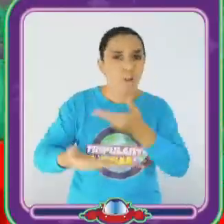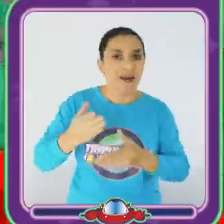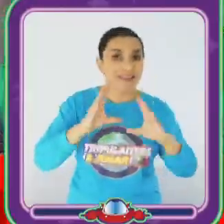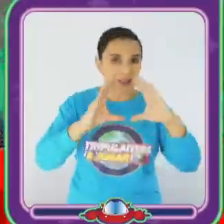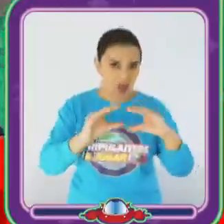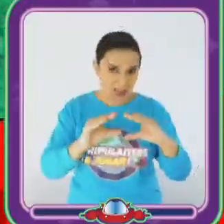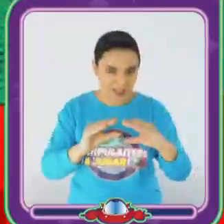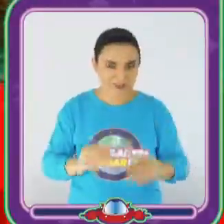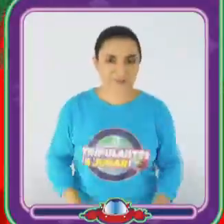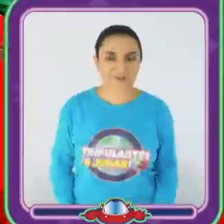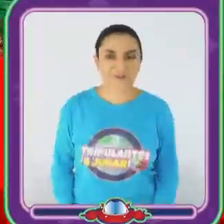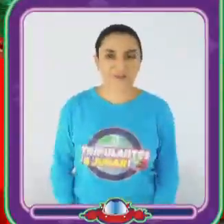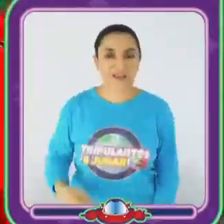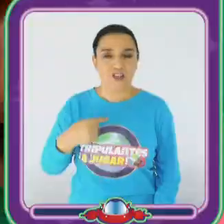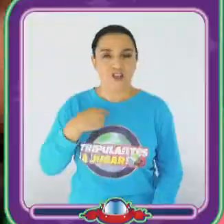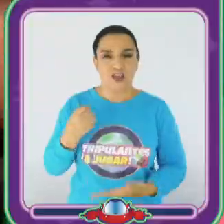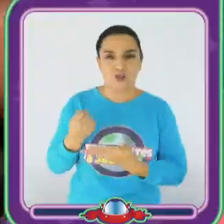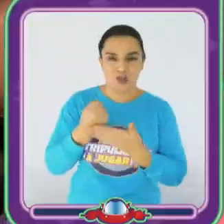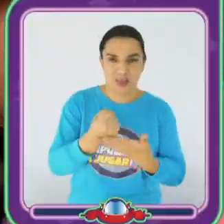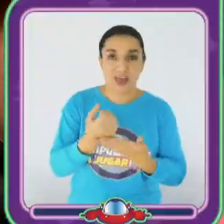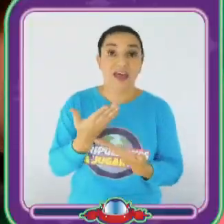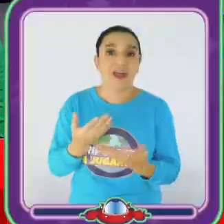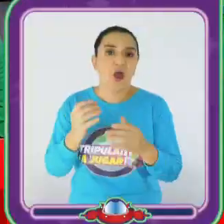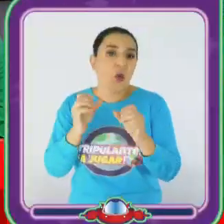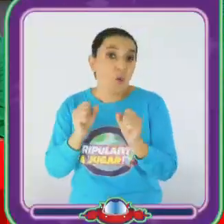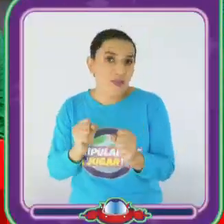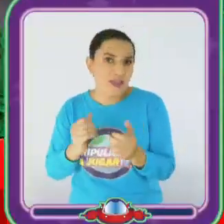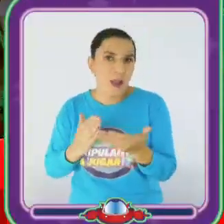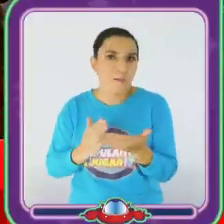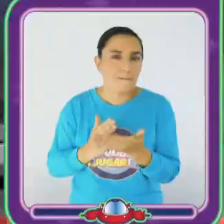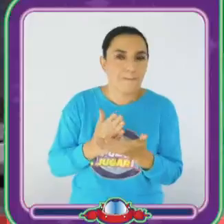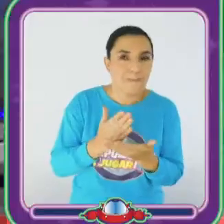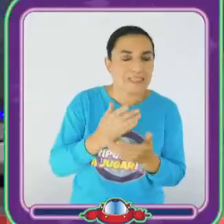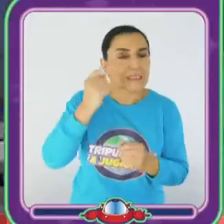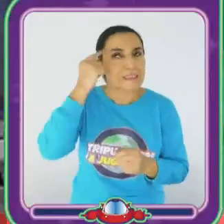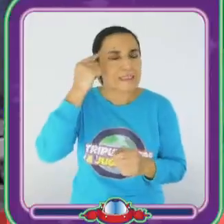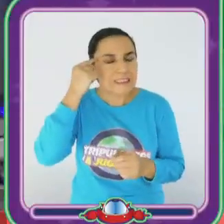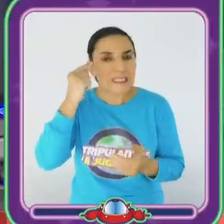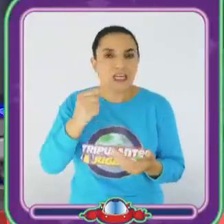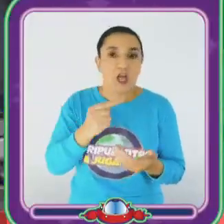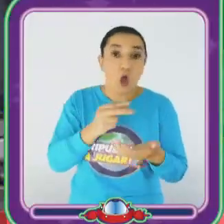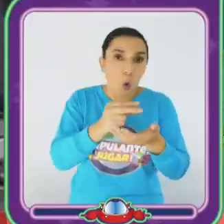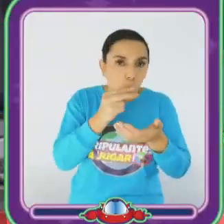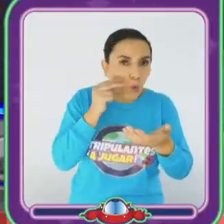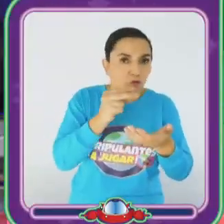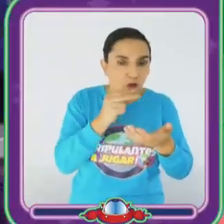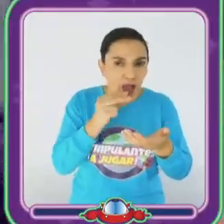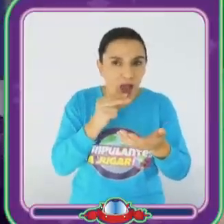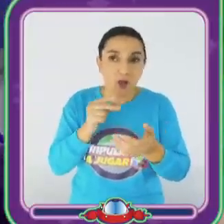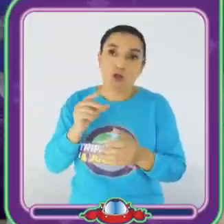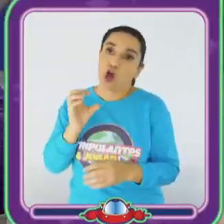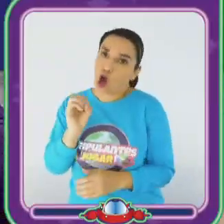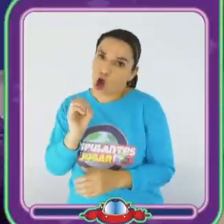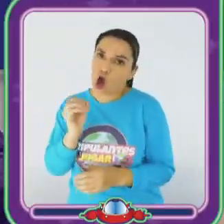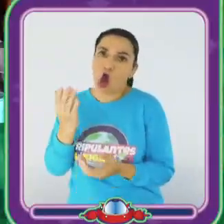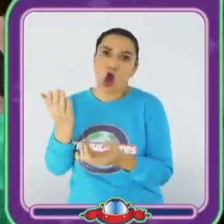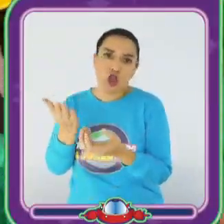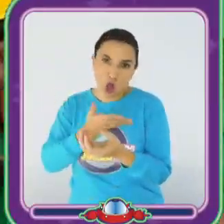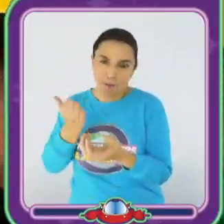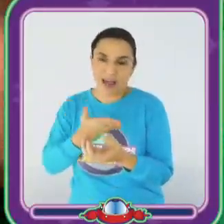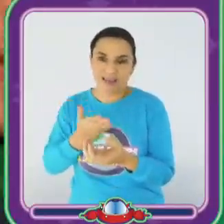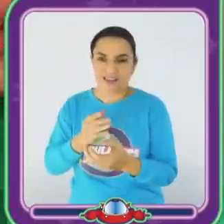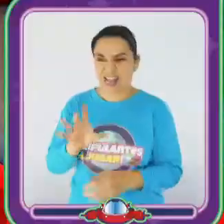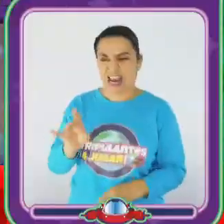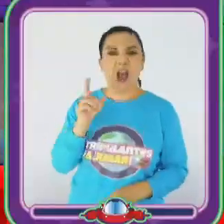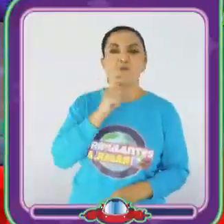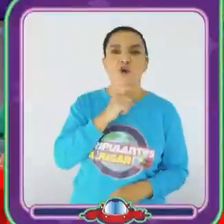compartir los cojines? Yo le voy a ayudar, tripulación. Podría empezar en una fruta como la uva o en una fruta como el tomate. Ya